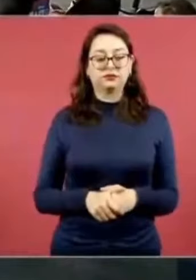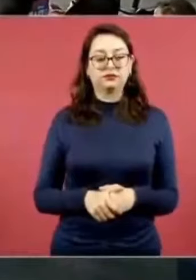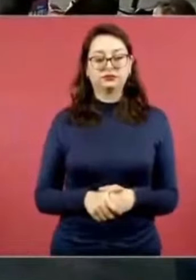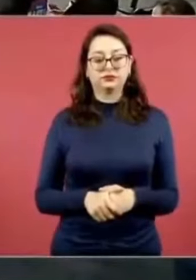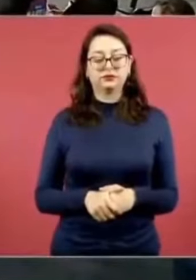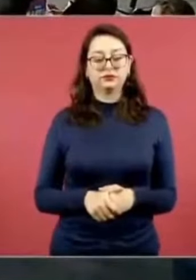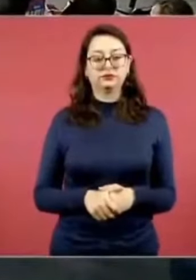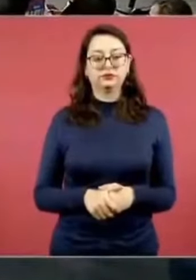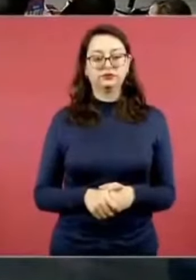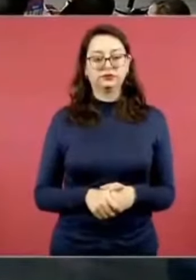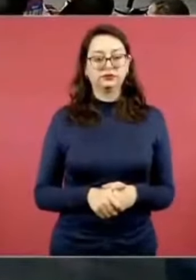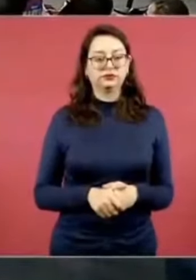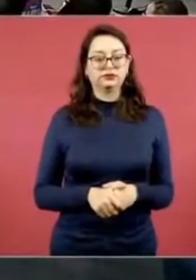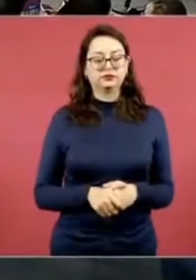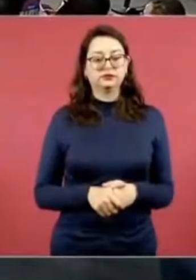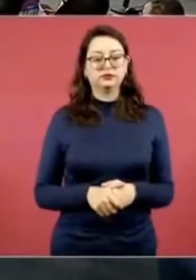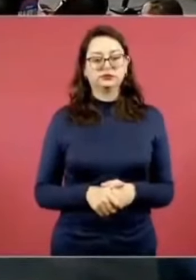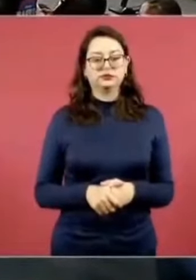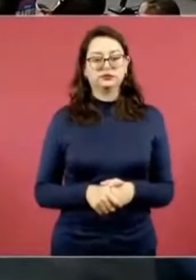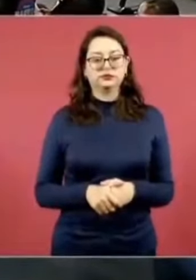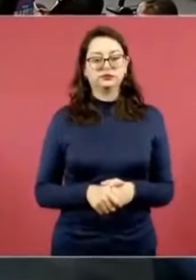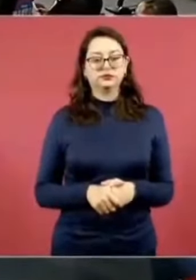En diciembre. Se paga mes vencido.